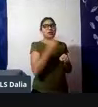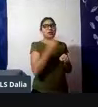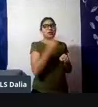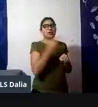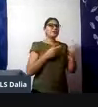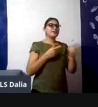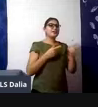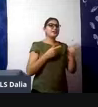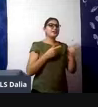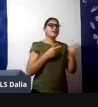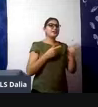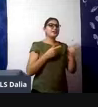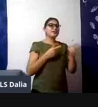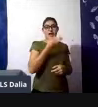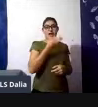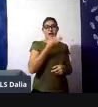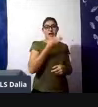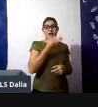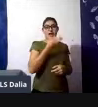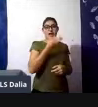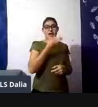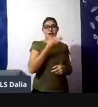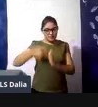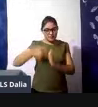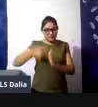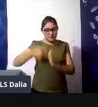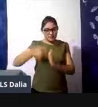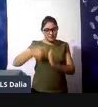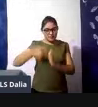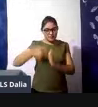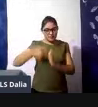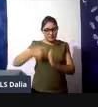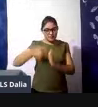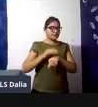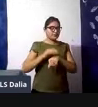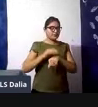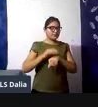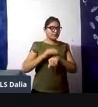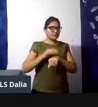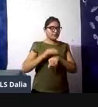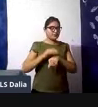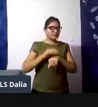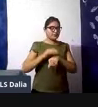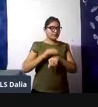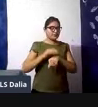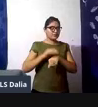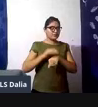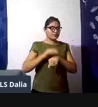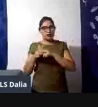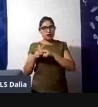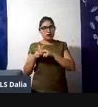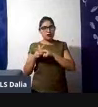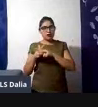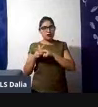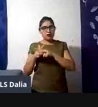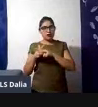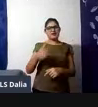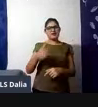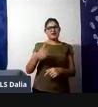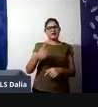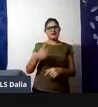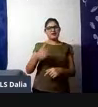amigo agarrándose a golpes. Y entonces ahí es donde dice, esto está muy raro porque ¿cómo puede ser que esté con su mejor